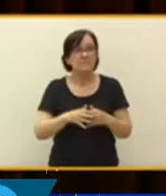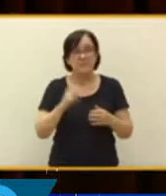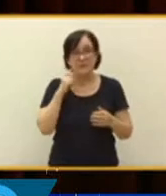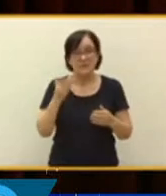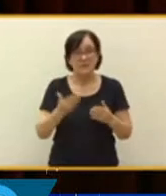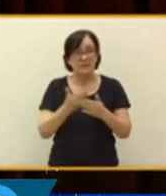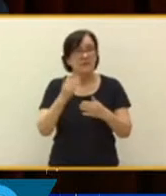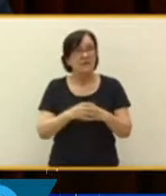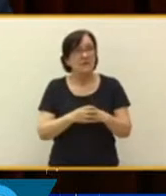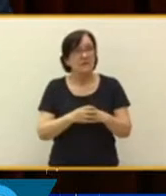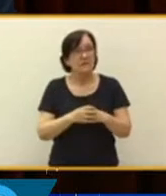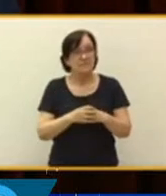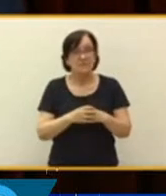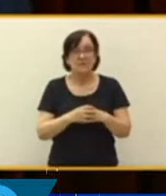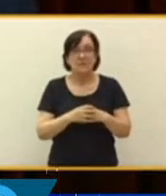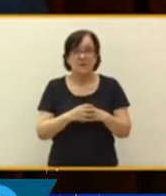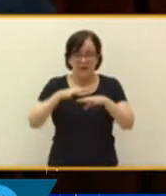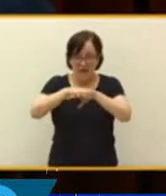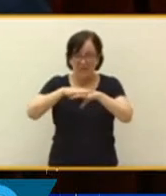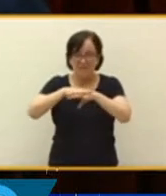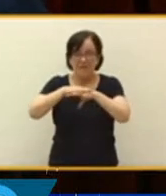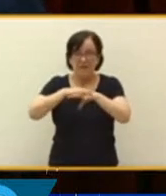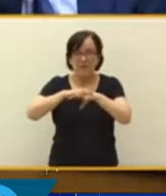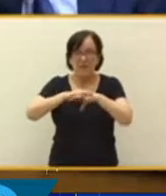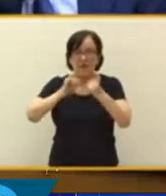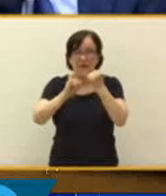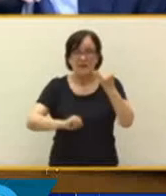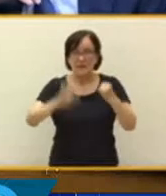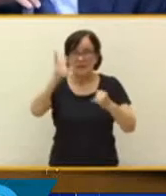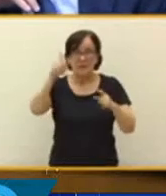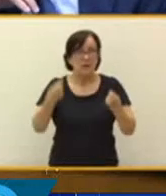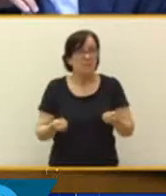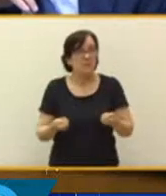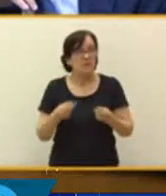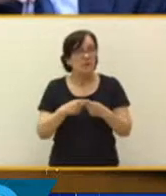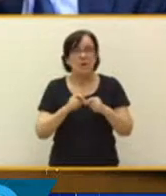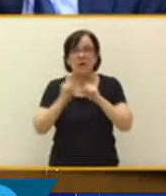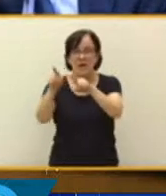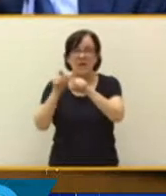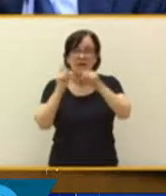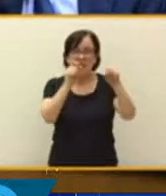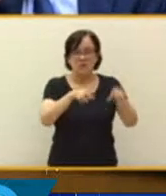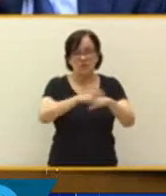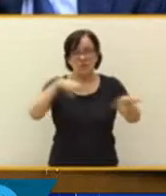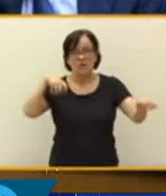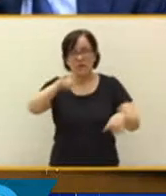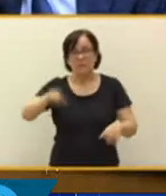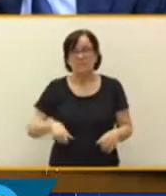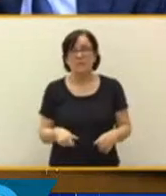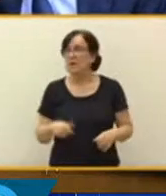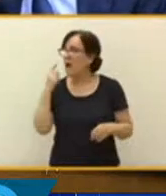hunde en la más absoluta de las miserias, que es lo que merece, pues Bolaños, como tantos otros, pasará al más